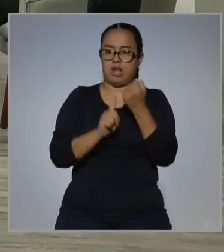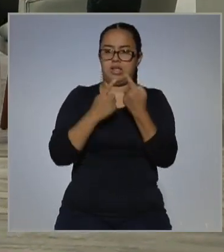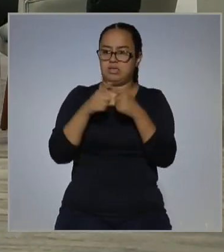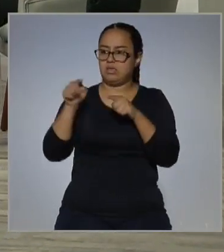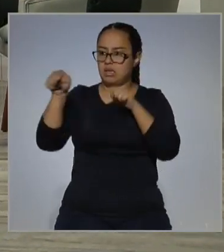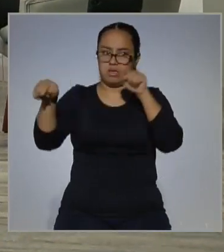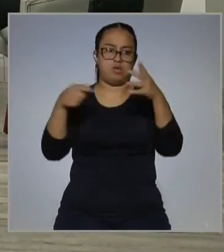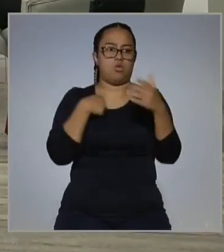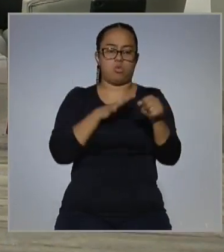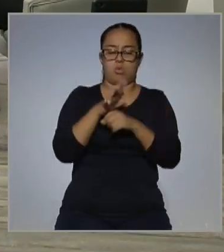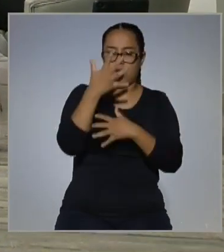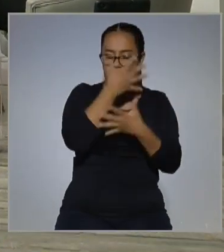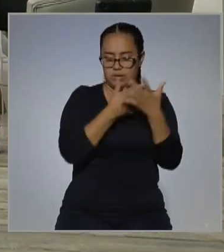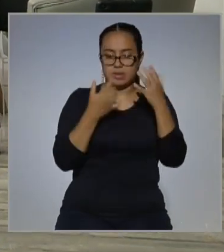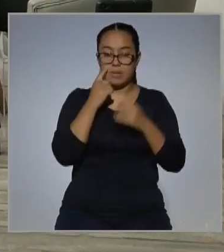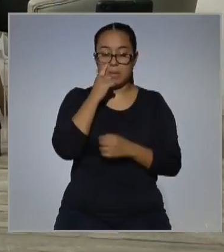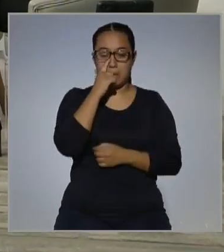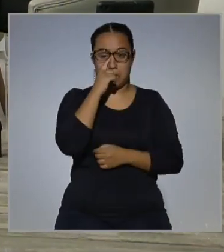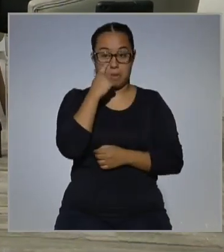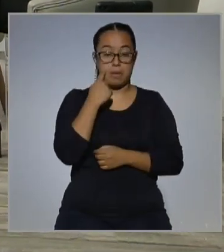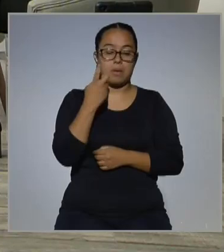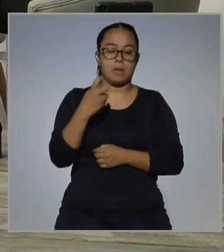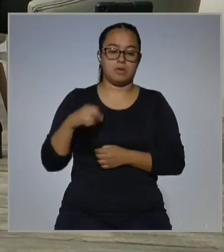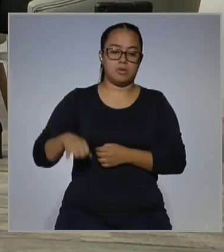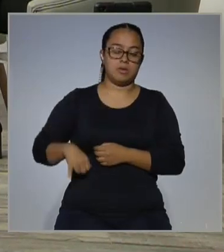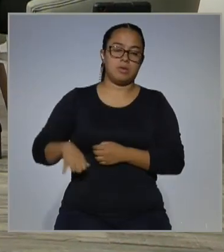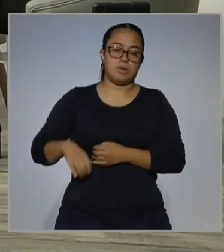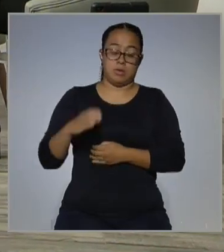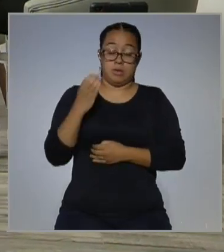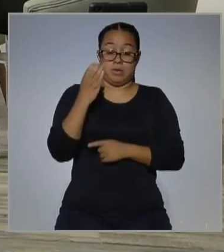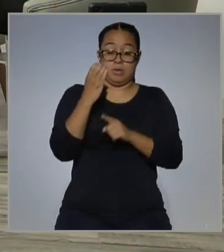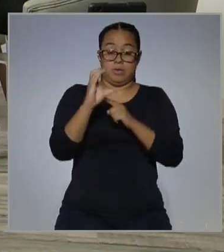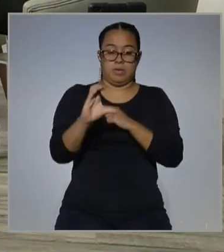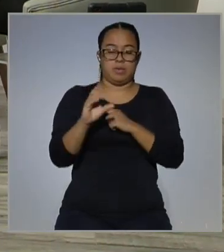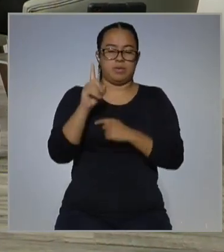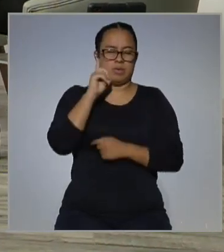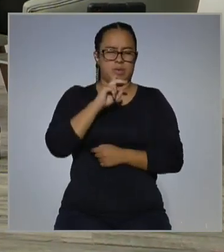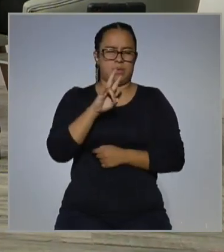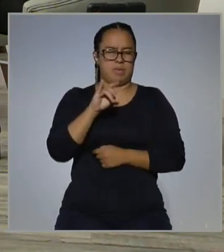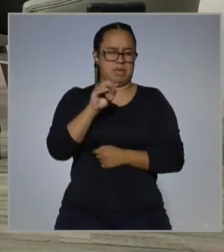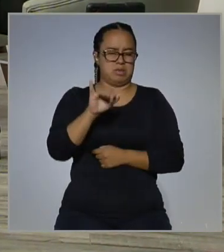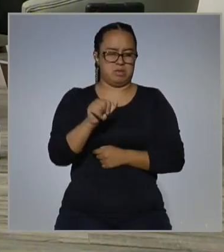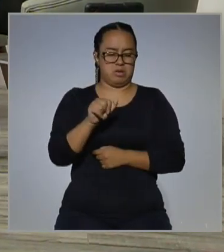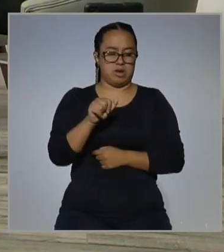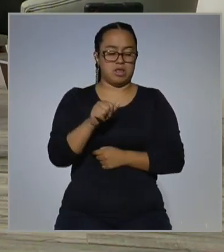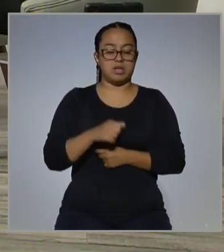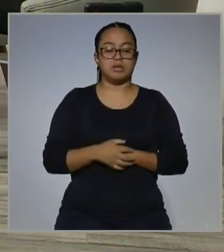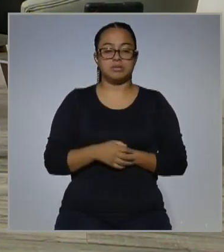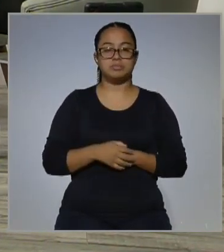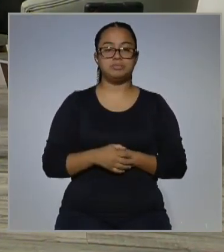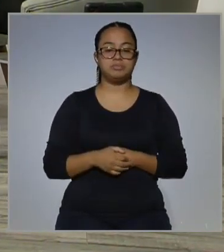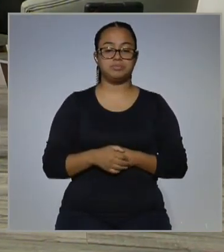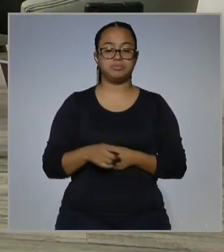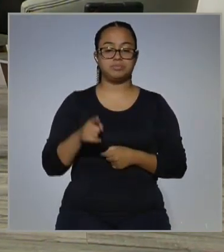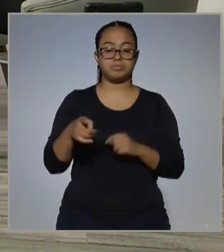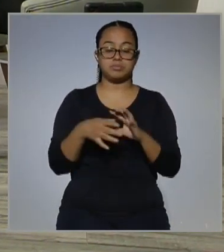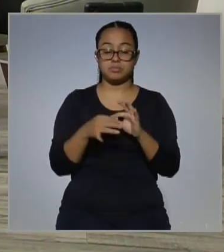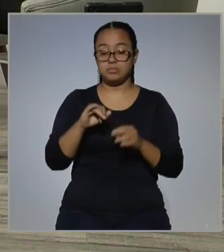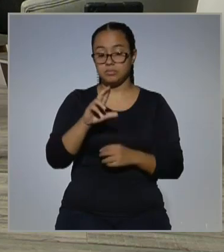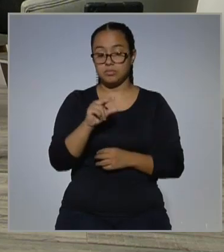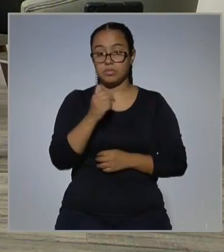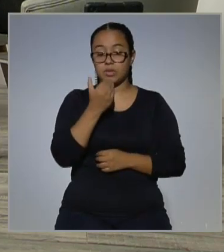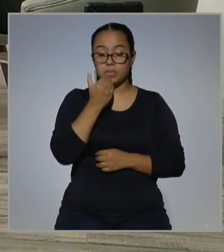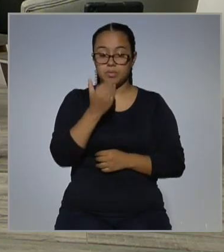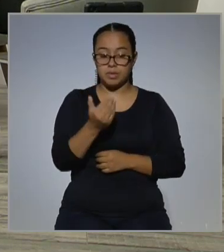Y me parece súper interesante uno de los comentarios, creo que de Victoria, que hacía en el público, de si era correcto